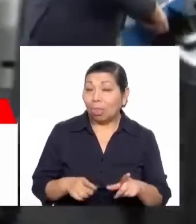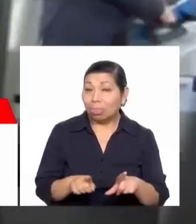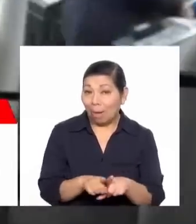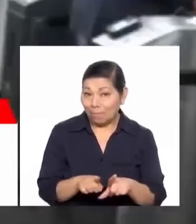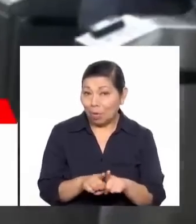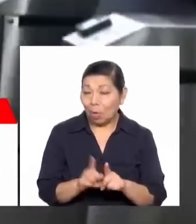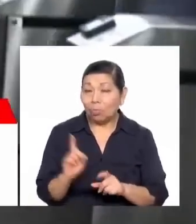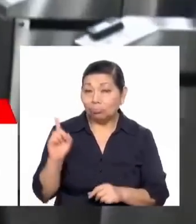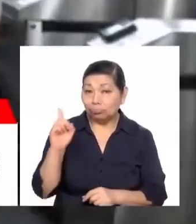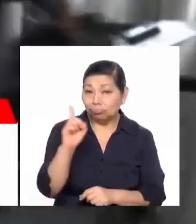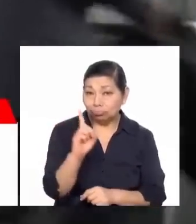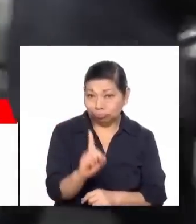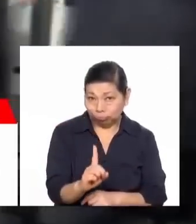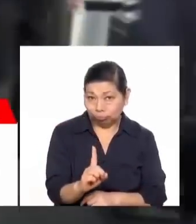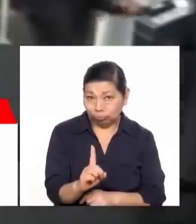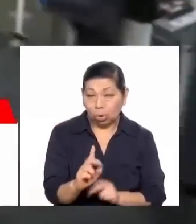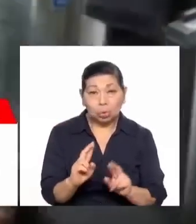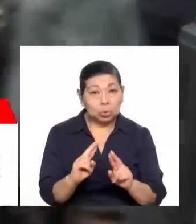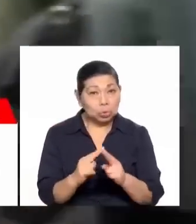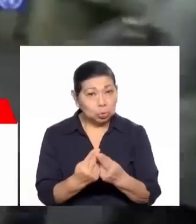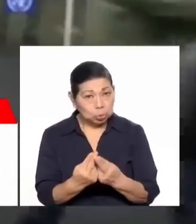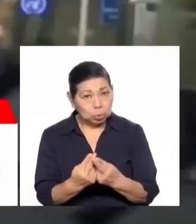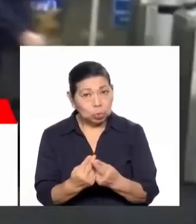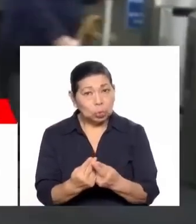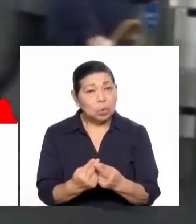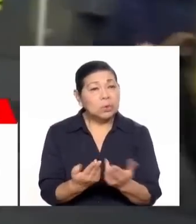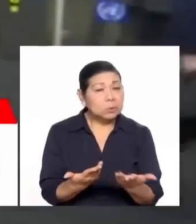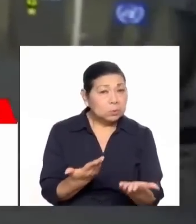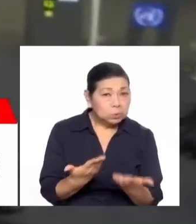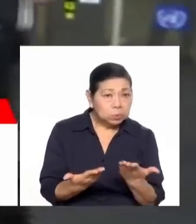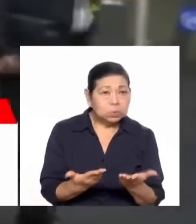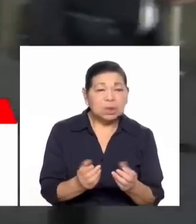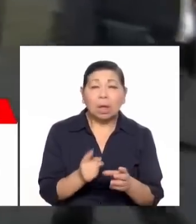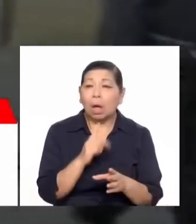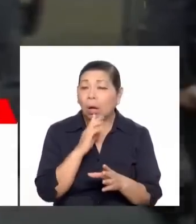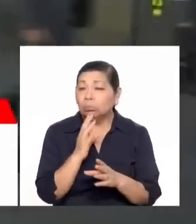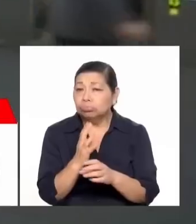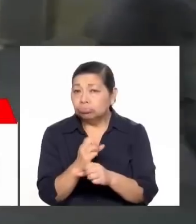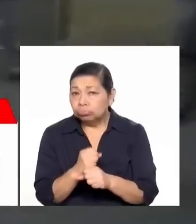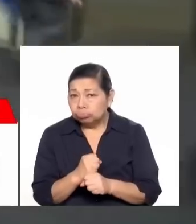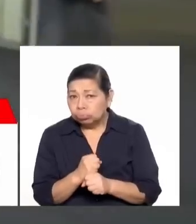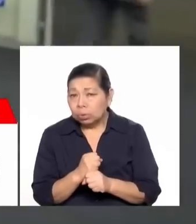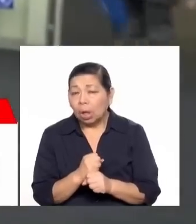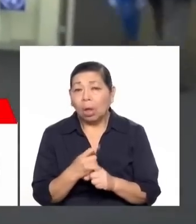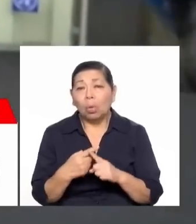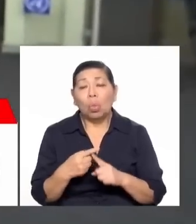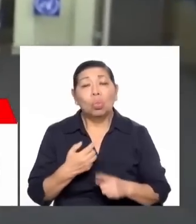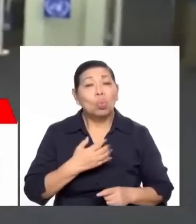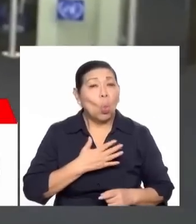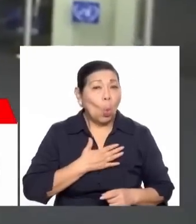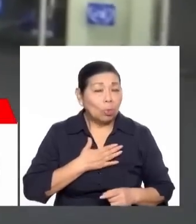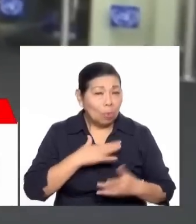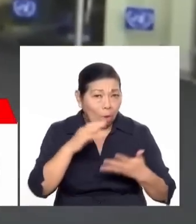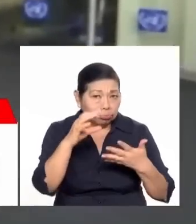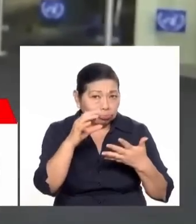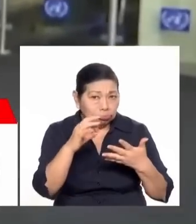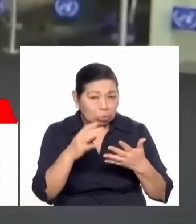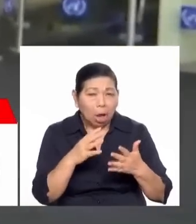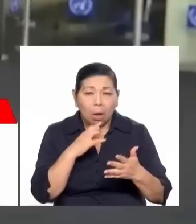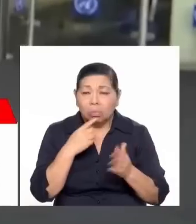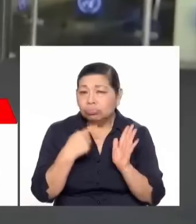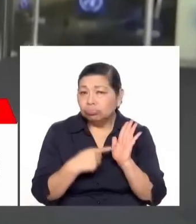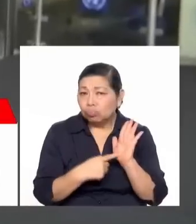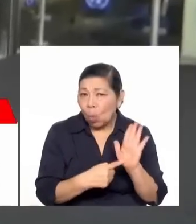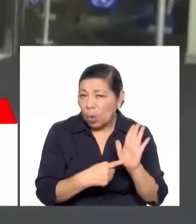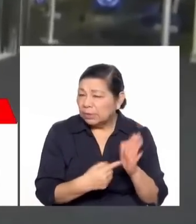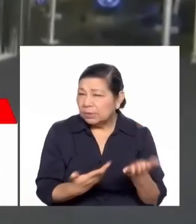estar presente en reuniones que va a sostener con empresarios, donde va a dar a